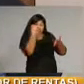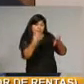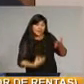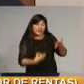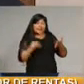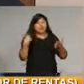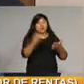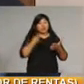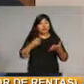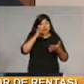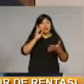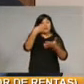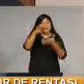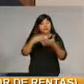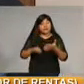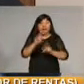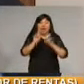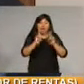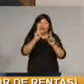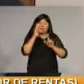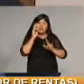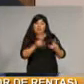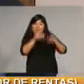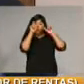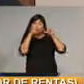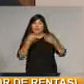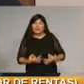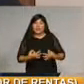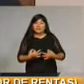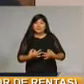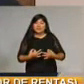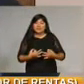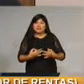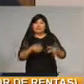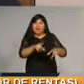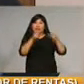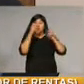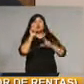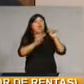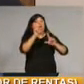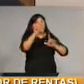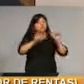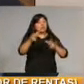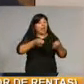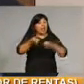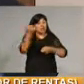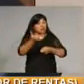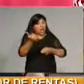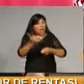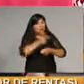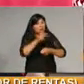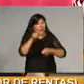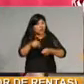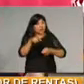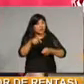nosotros hacemos detectamos en muchos casos que hay contribuyentes que a pesar de tener negocios habilitados en san salvador de jujuy